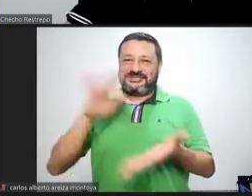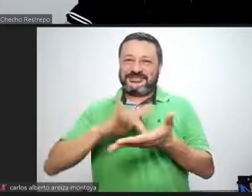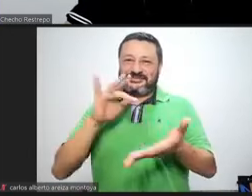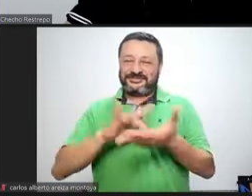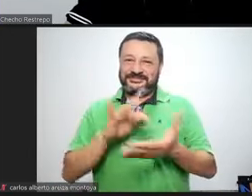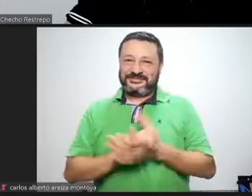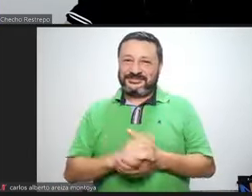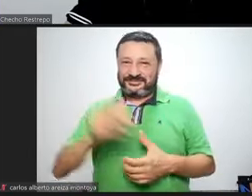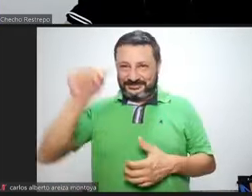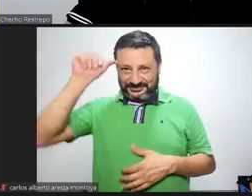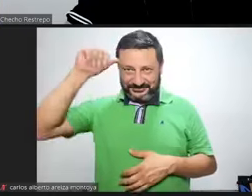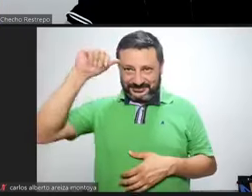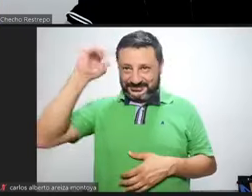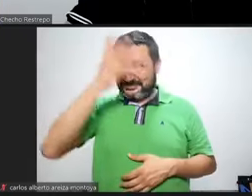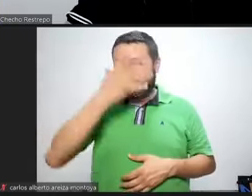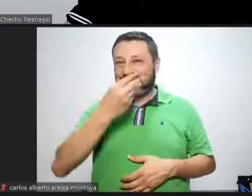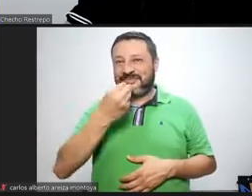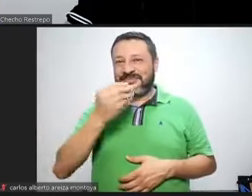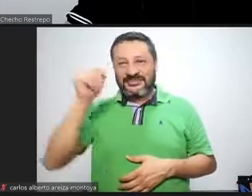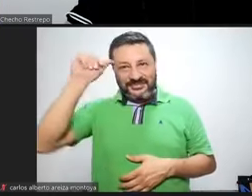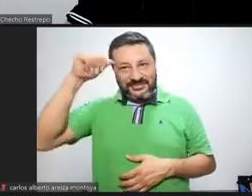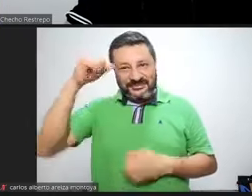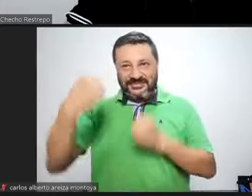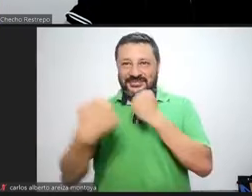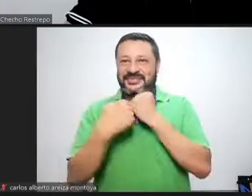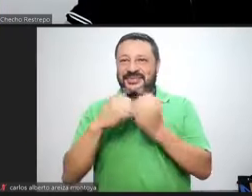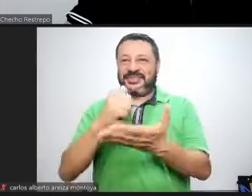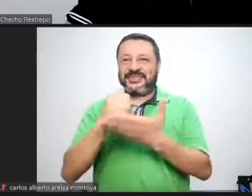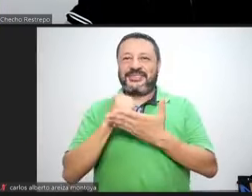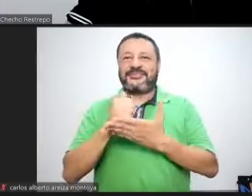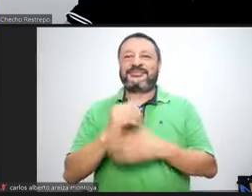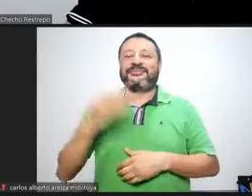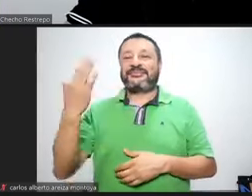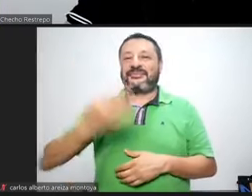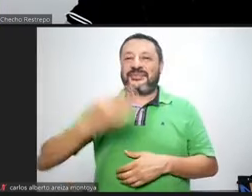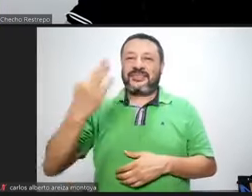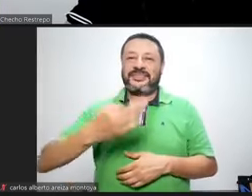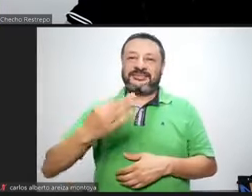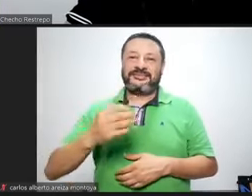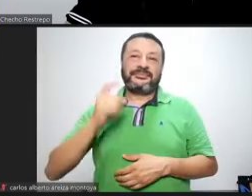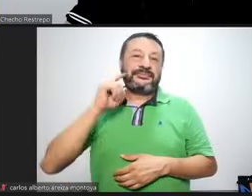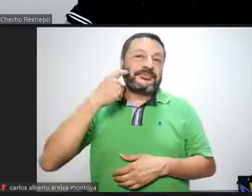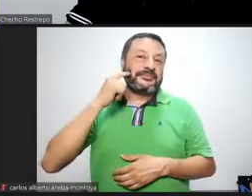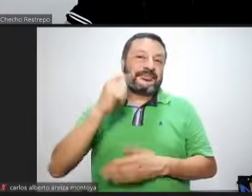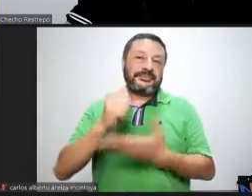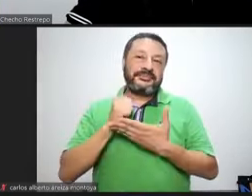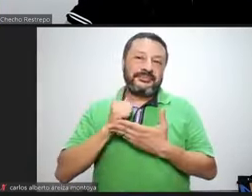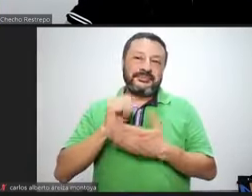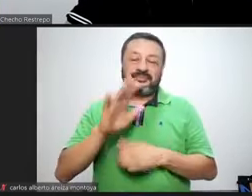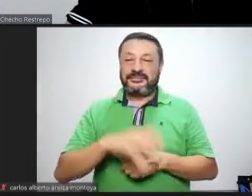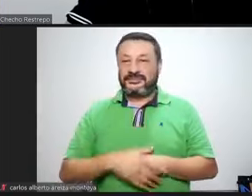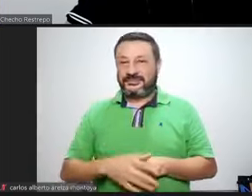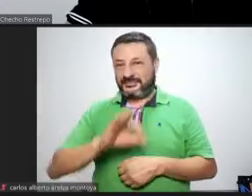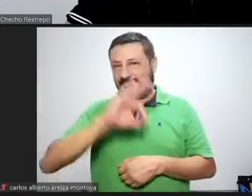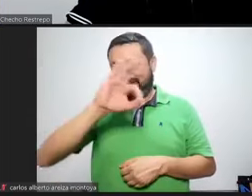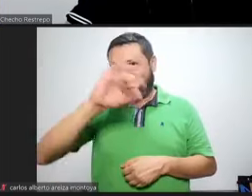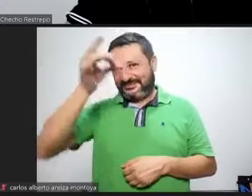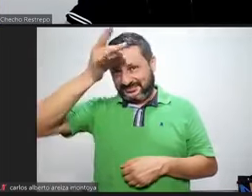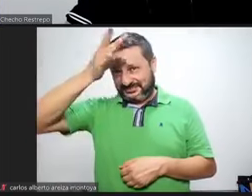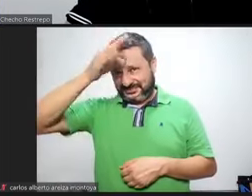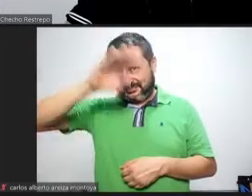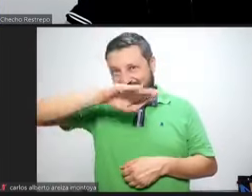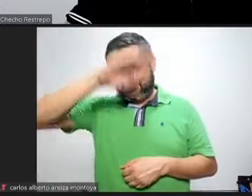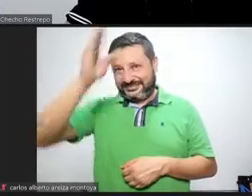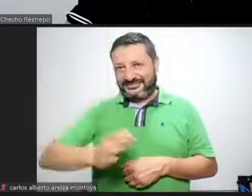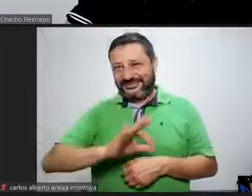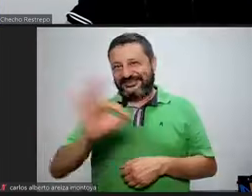recuerdo tuyo muy lindo, nos has ayudado mucho y siempre has estado ahí con nosotros y nunca nos olvidas, y eso es lo más